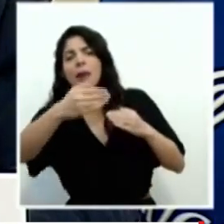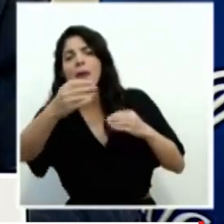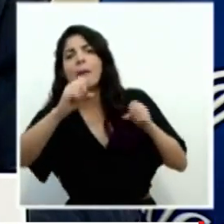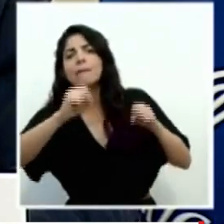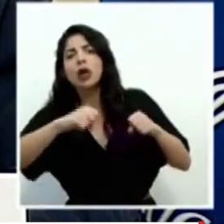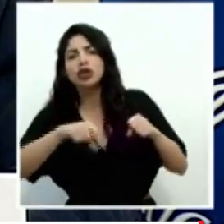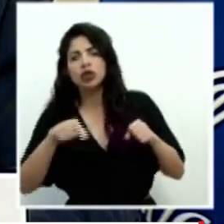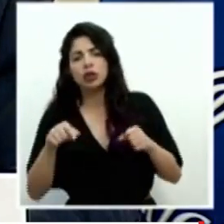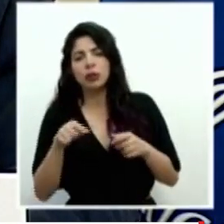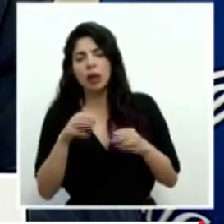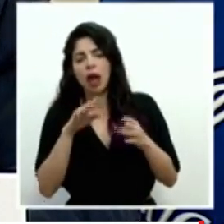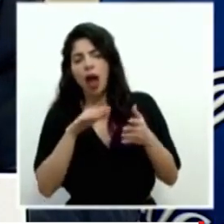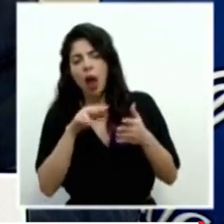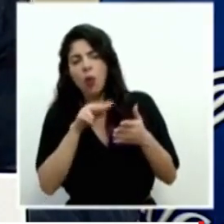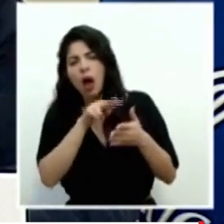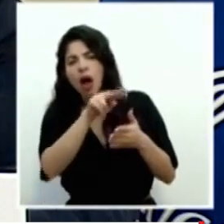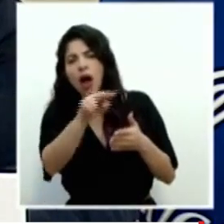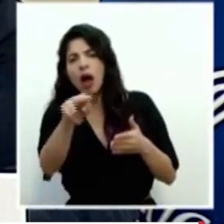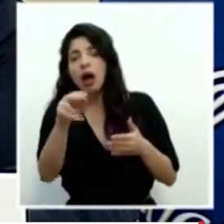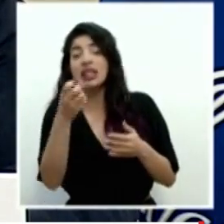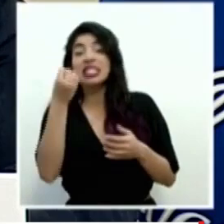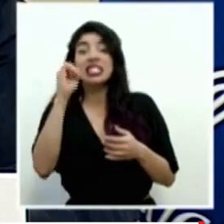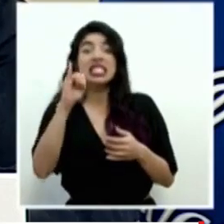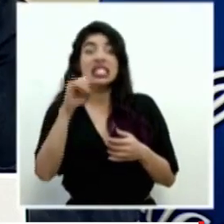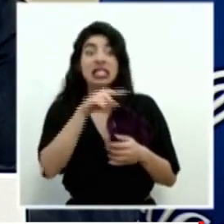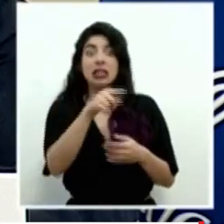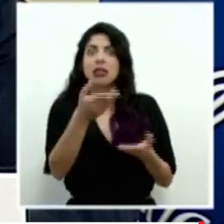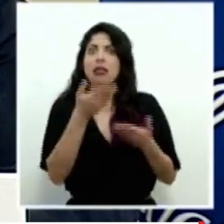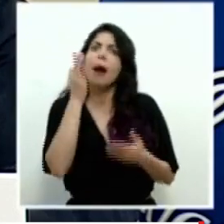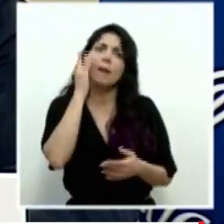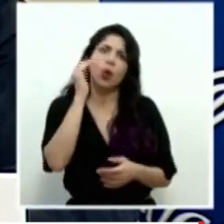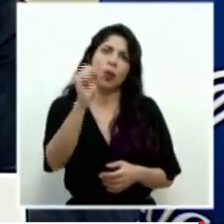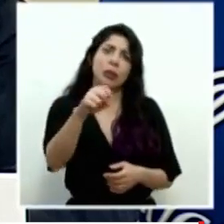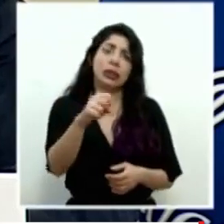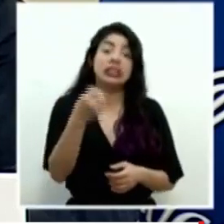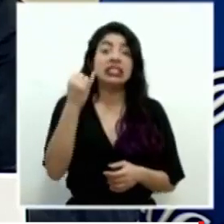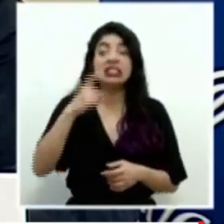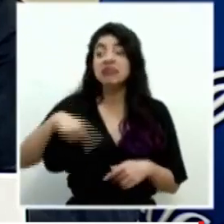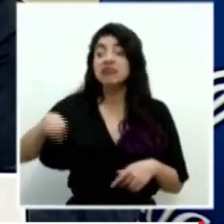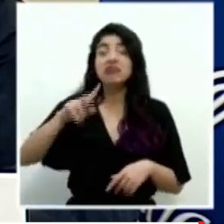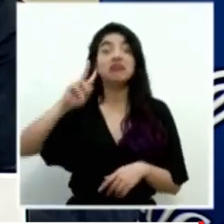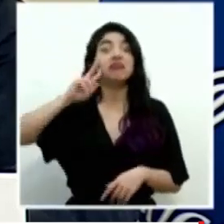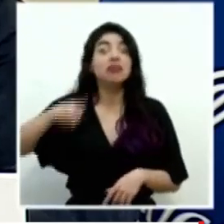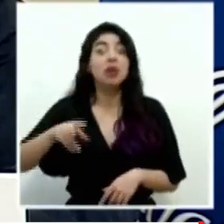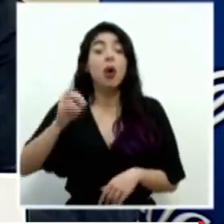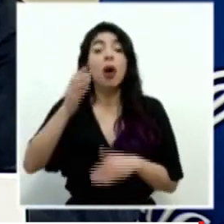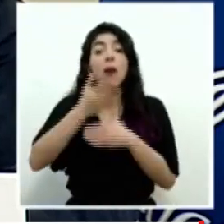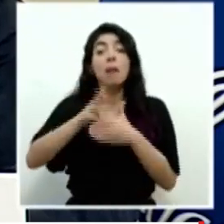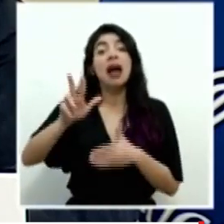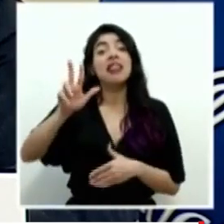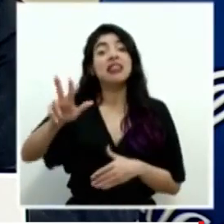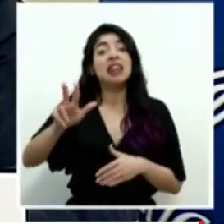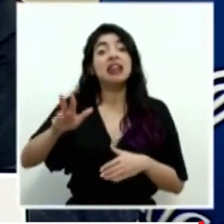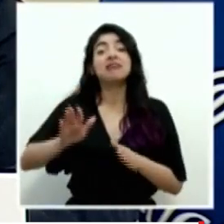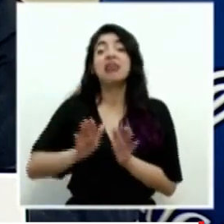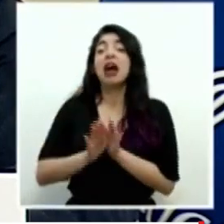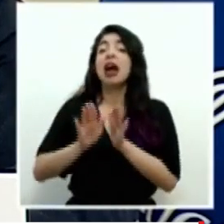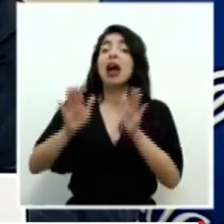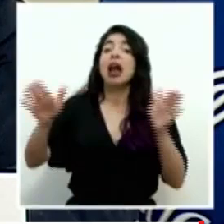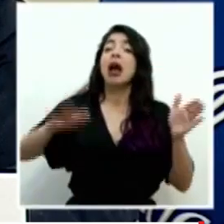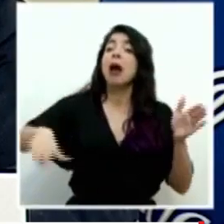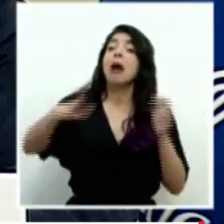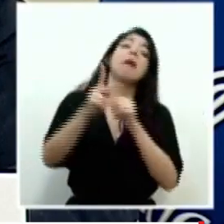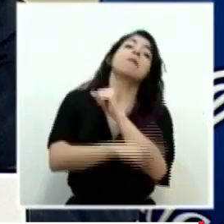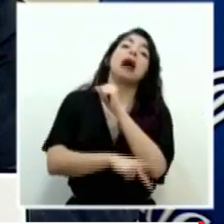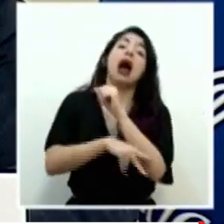pues preocupan en el sentido de que si no se toman medidas, si se permite, por ejemplo, una fase 3 de forma generalizada en todo